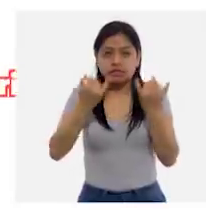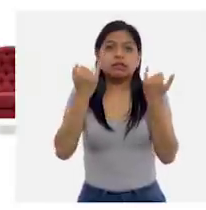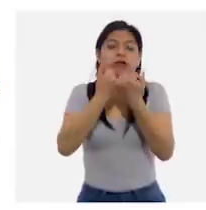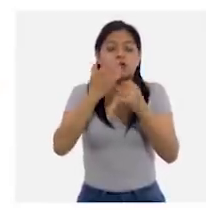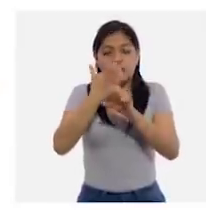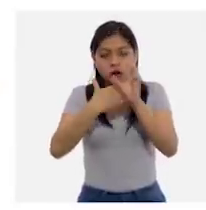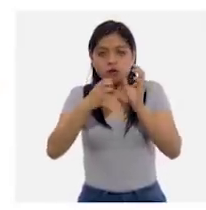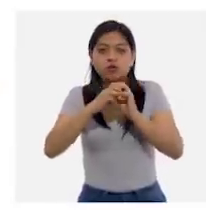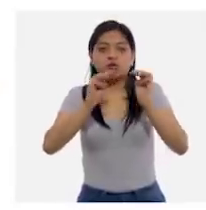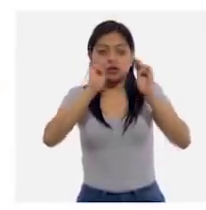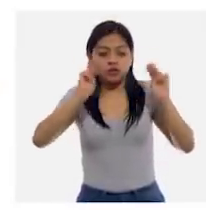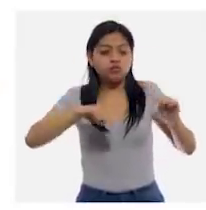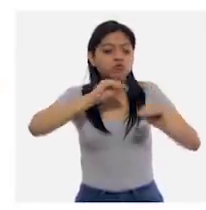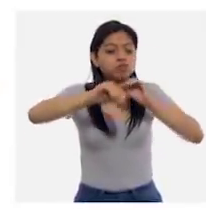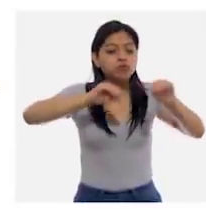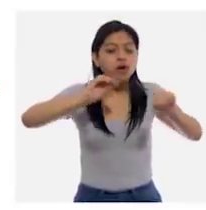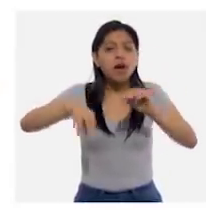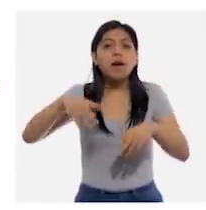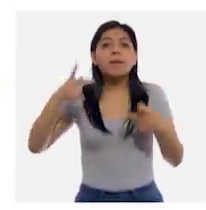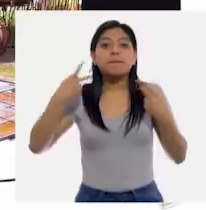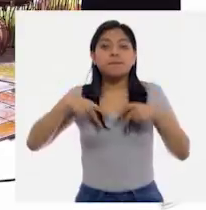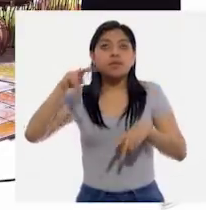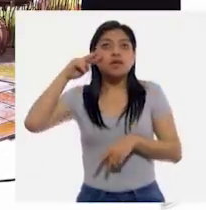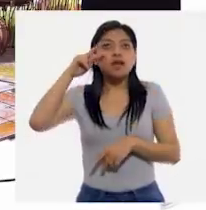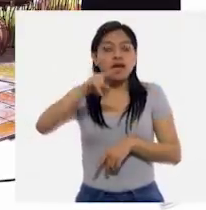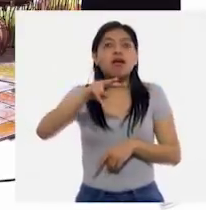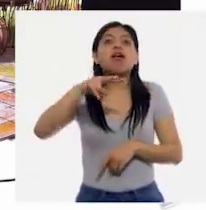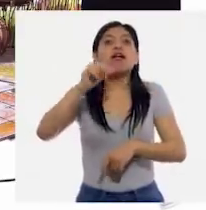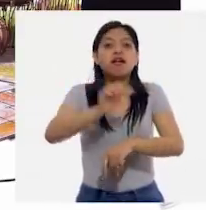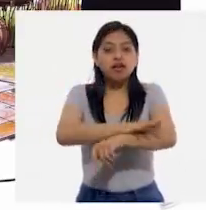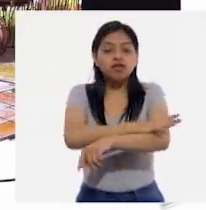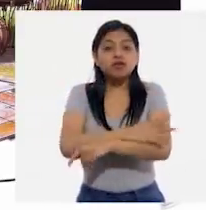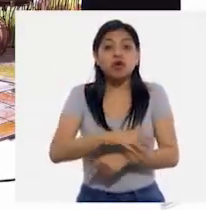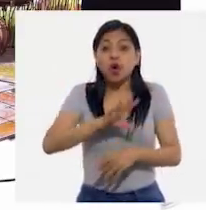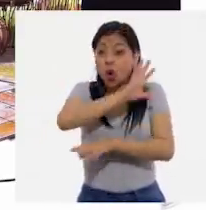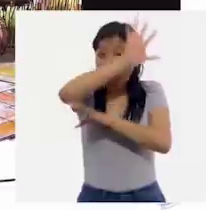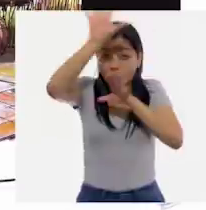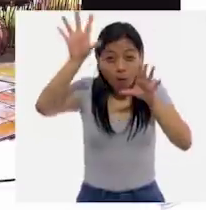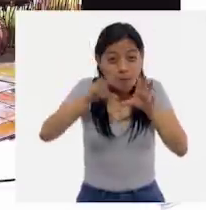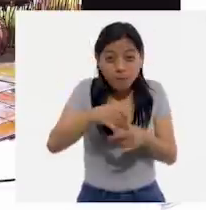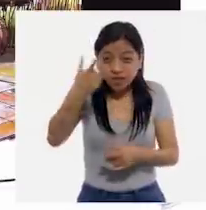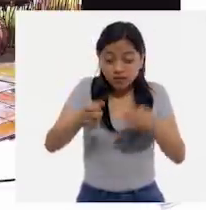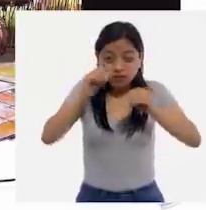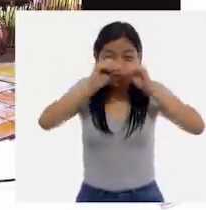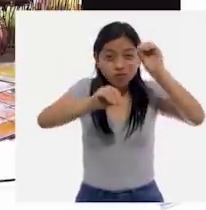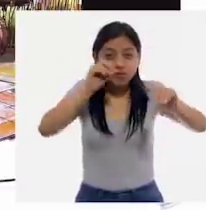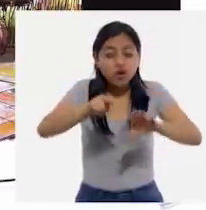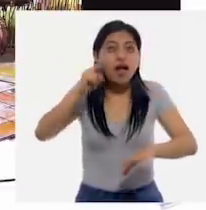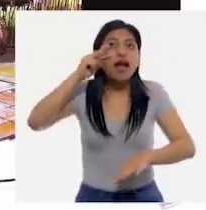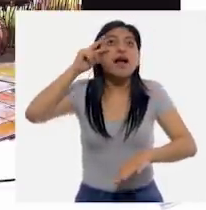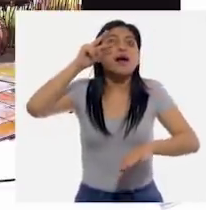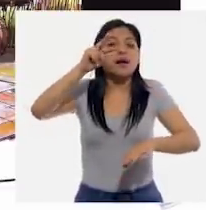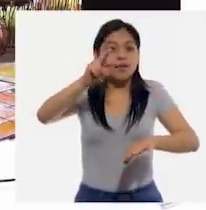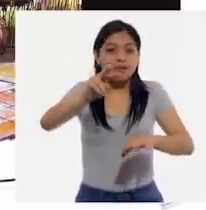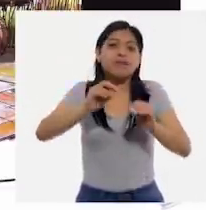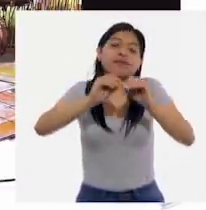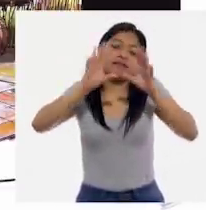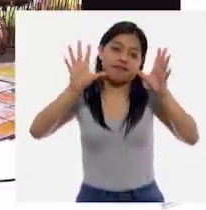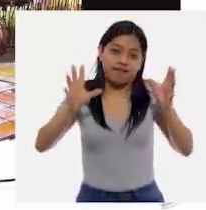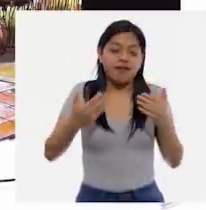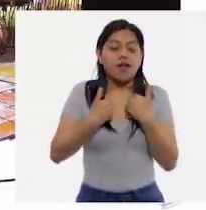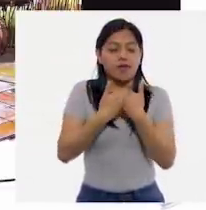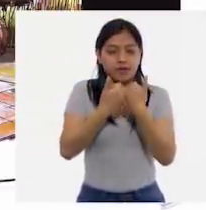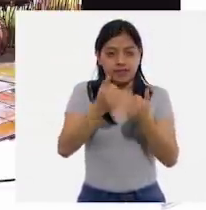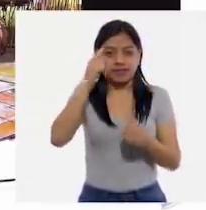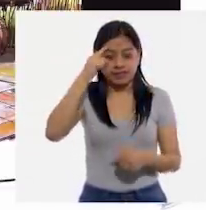que ayudan a llevar a cabo la experiencia escénica. Todos estos elementos nos ayudan a visualizar de una mejor manera lo